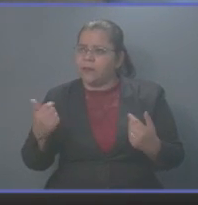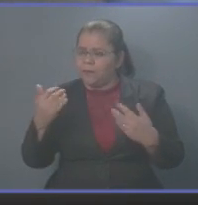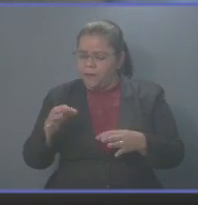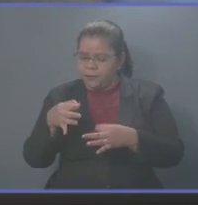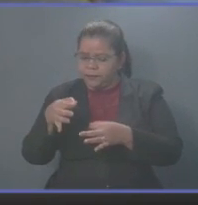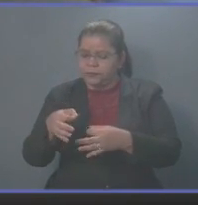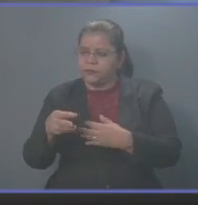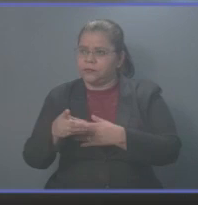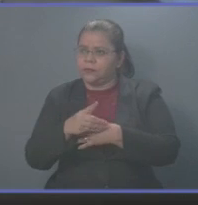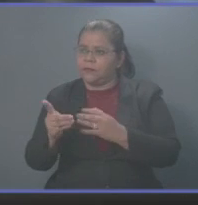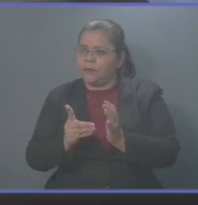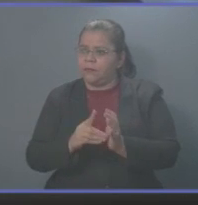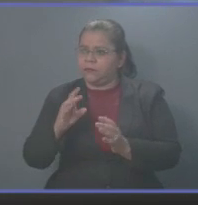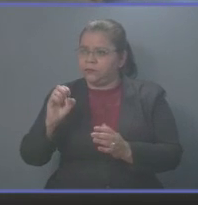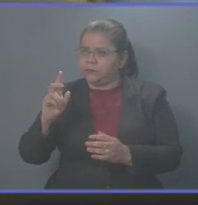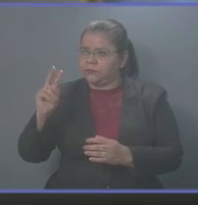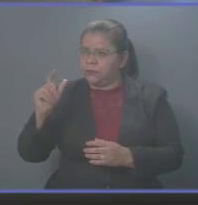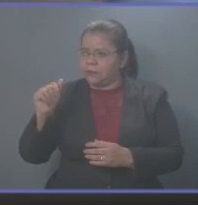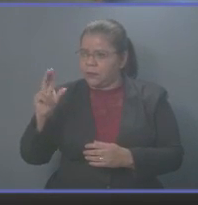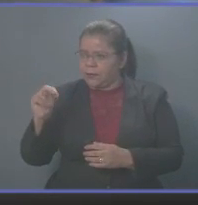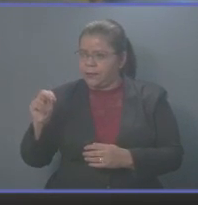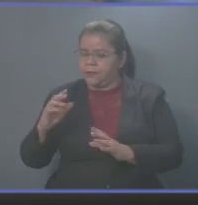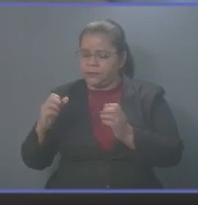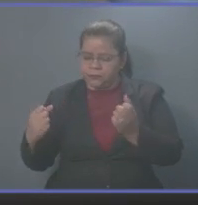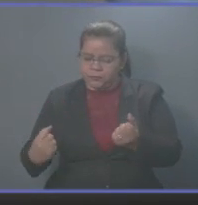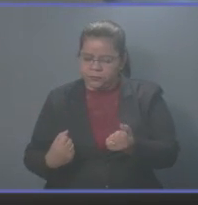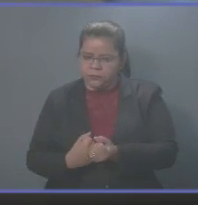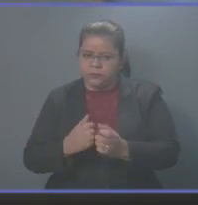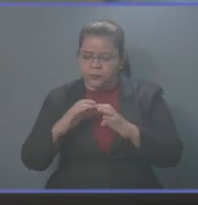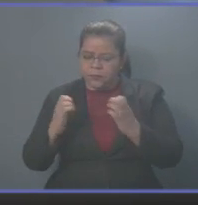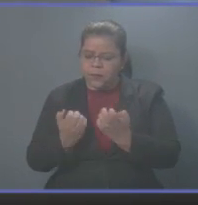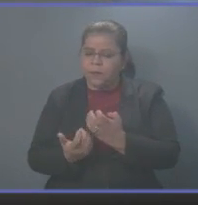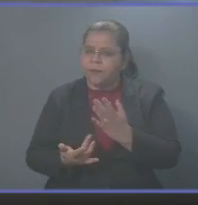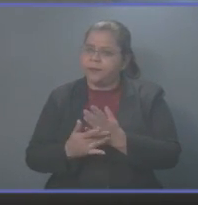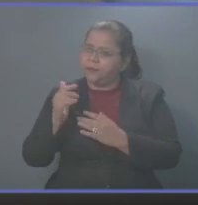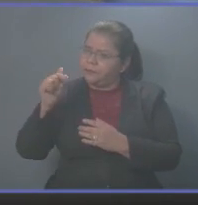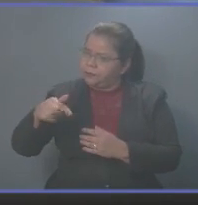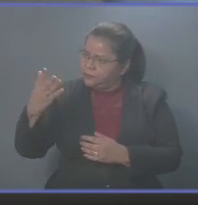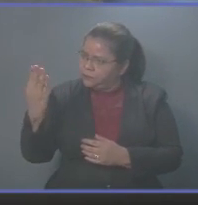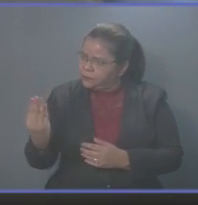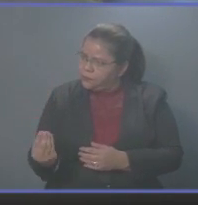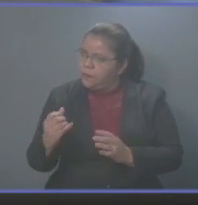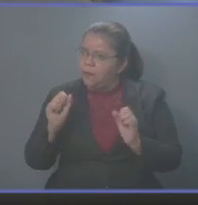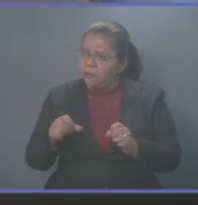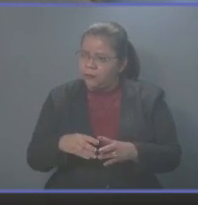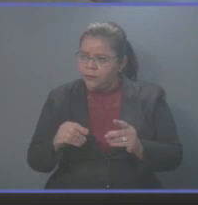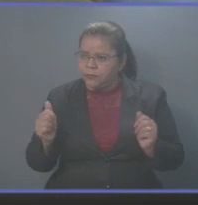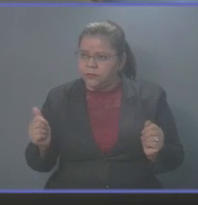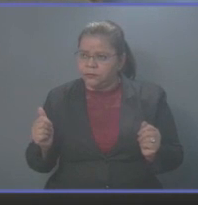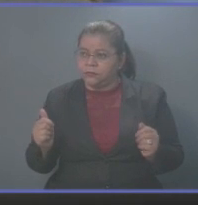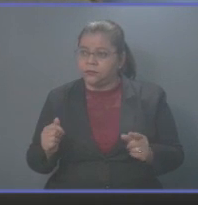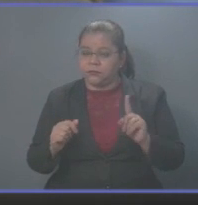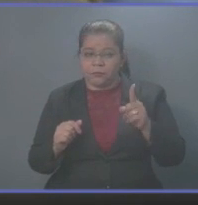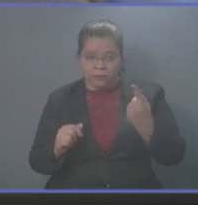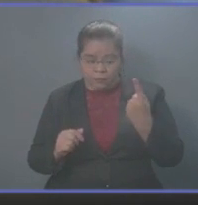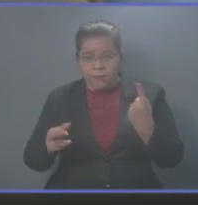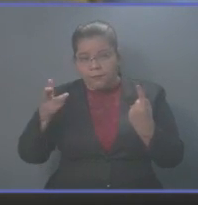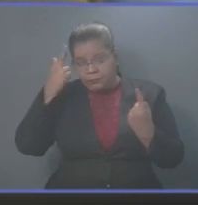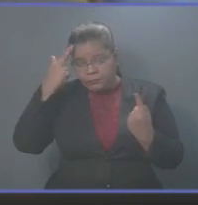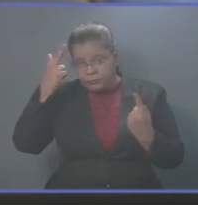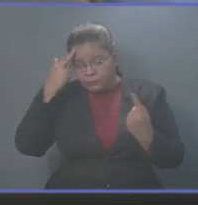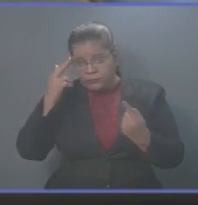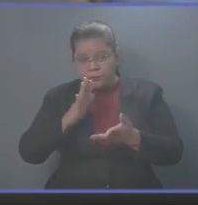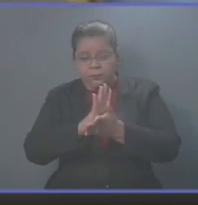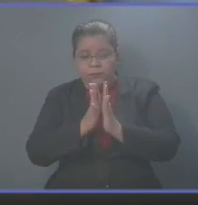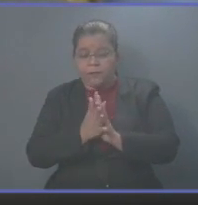presentando el diputado Escolán con el auxilio del equipo técnico para que hoy mismo se pueda arreglar eso. Primero, hay un argumento, las ferias